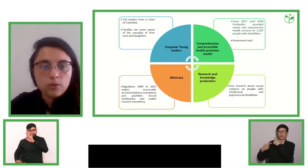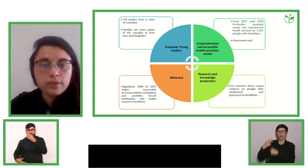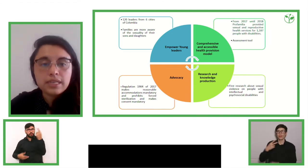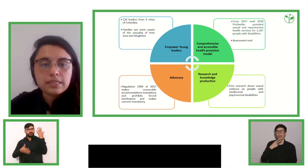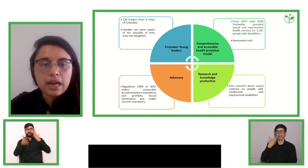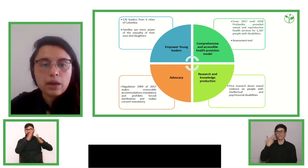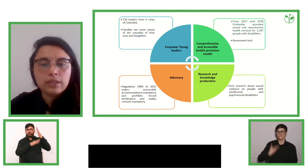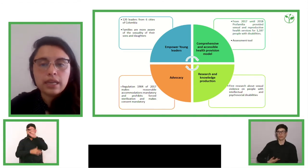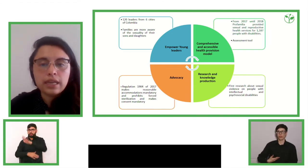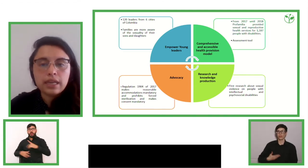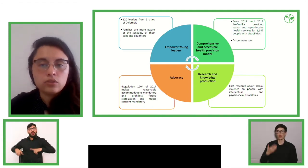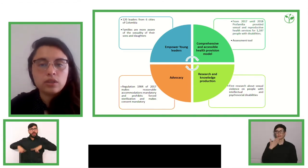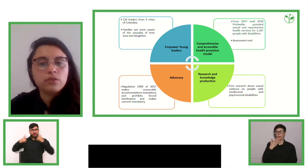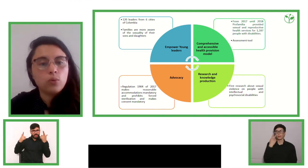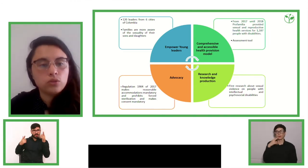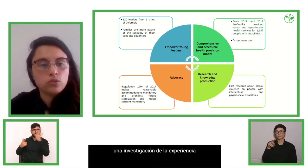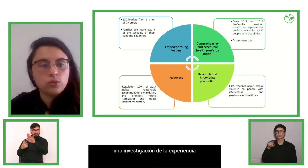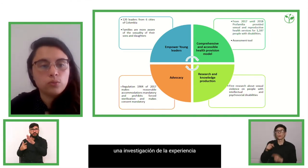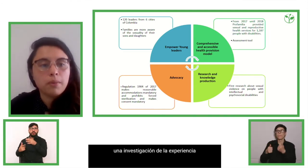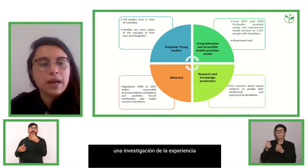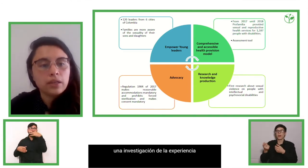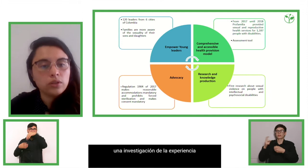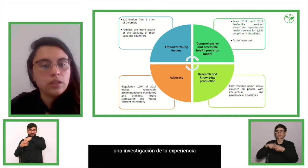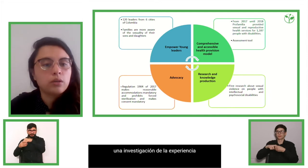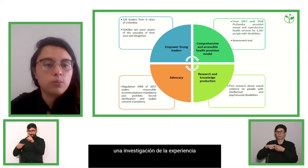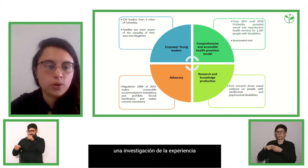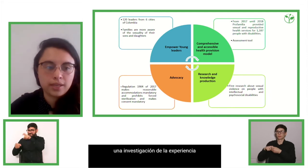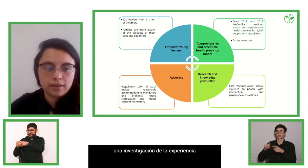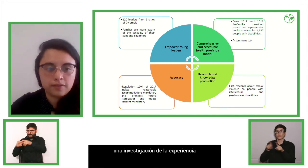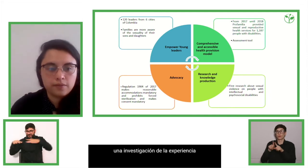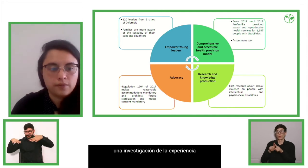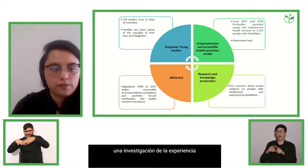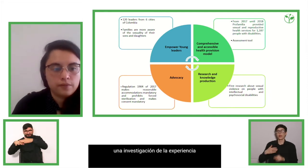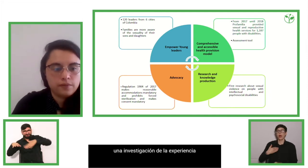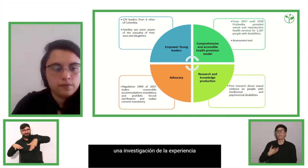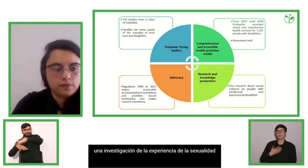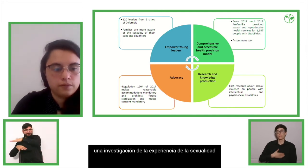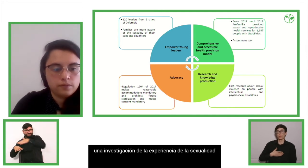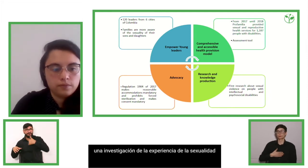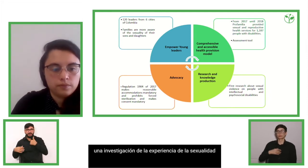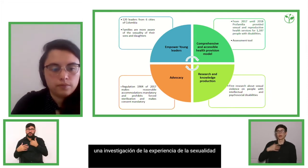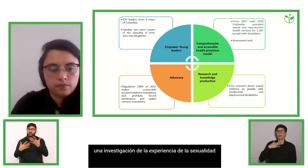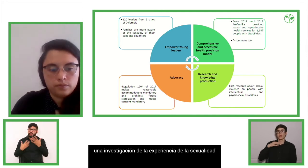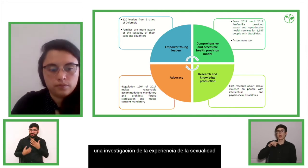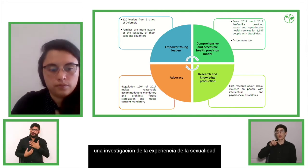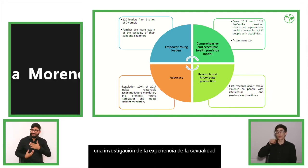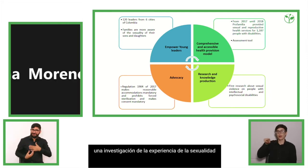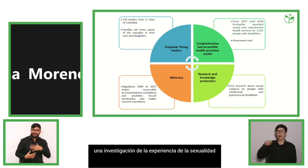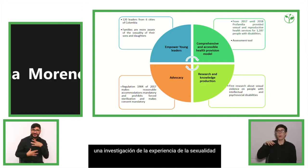como investigadores también. Y con esto me gustaría darle la palabra a mi colega Mónica.